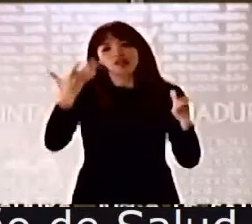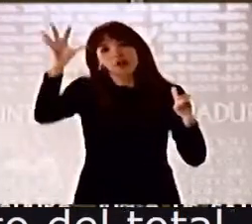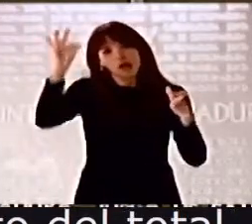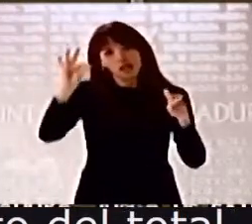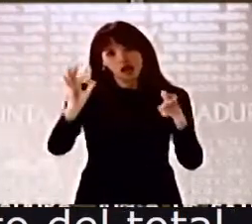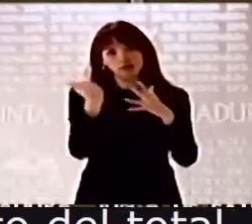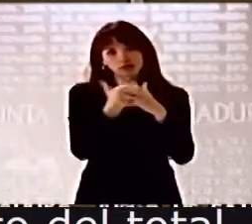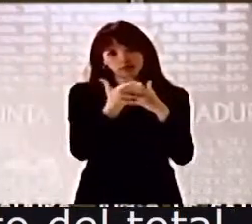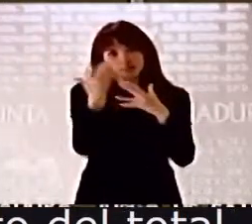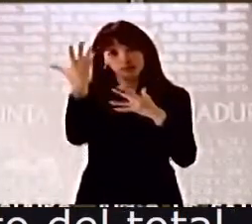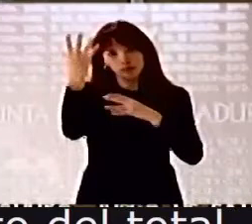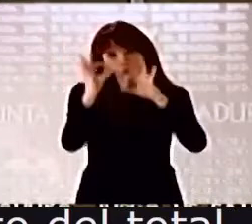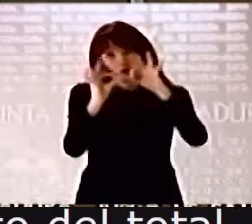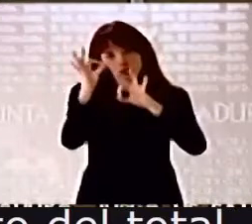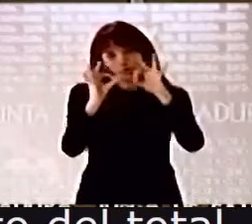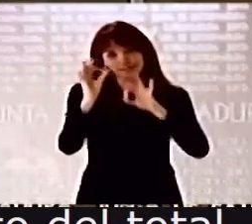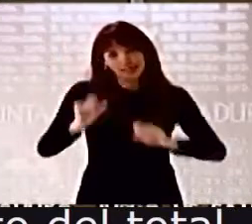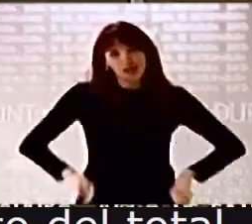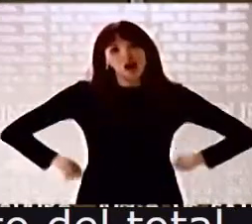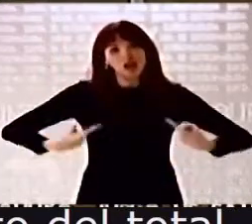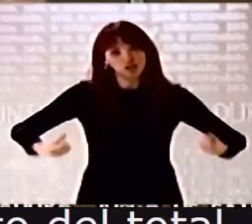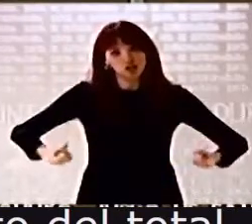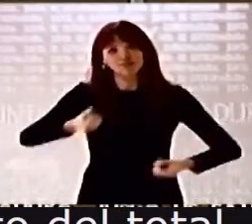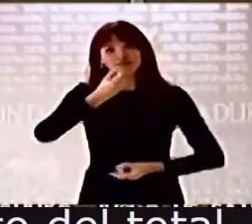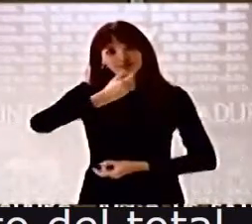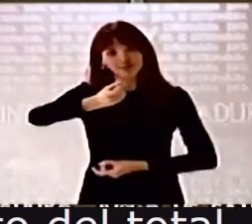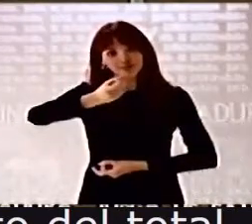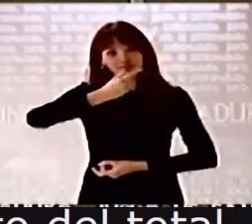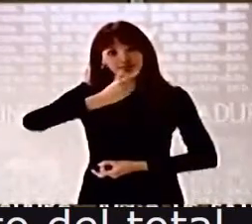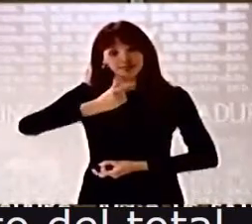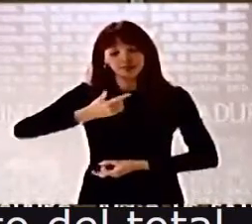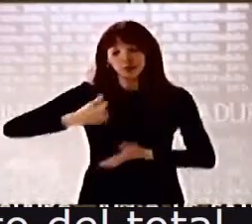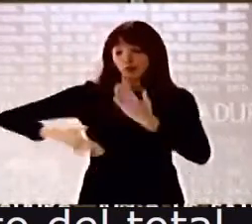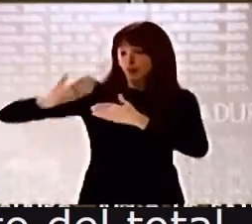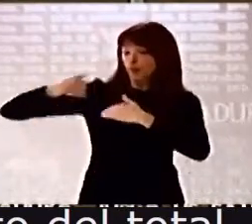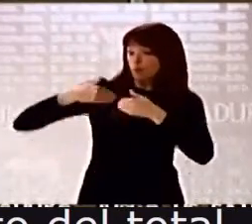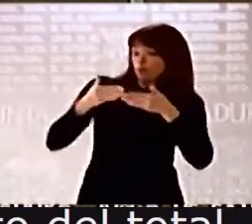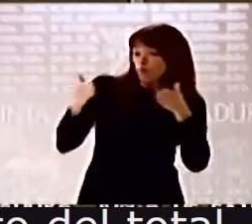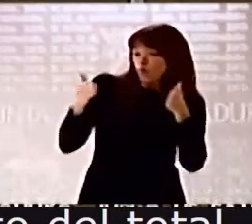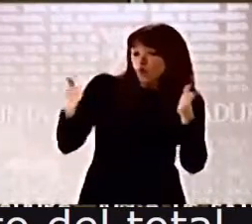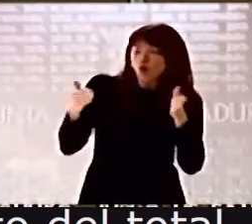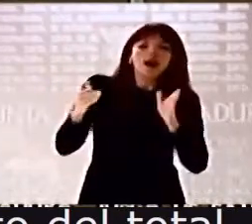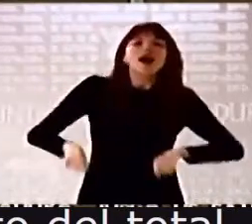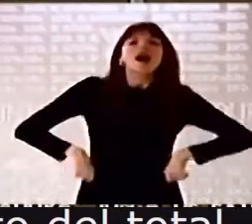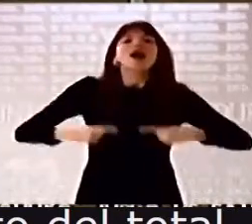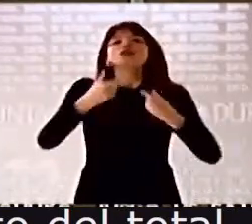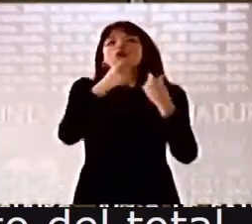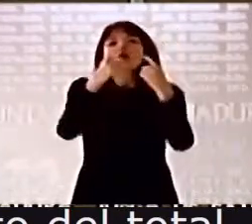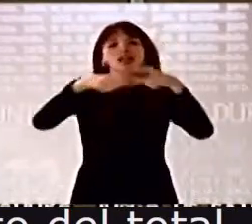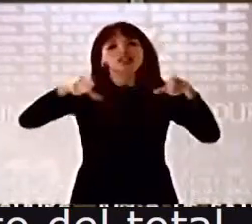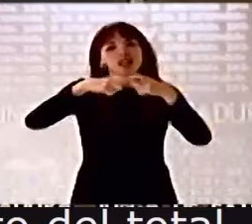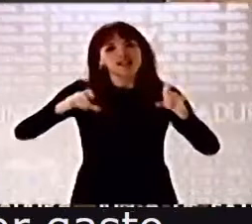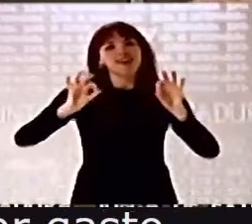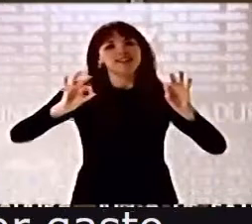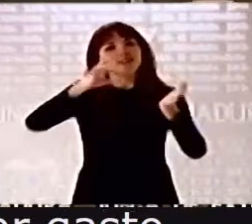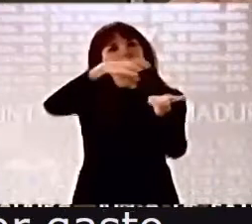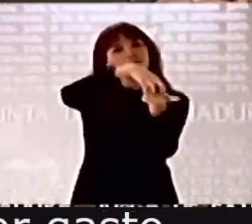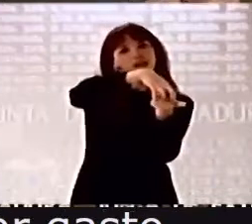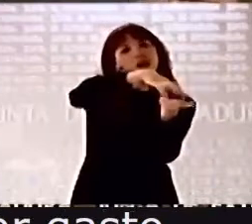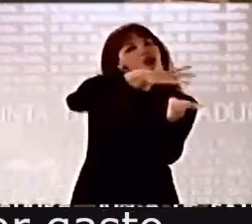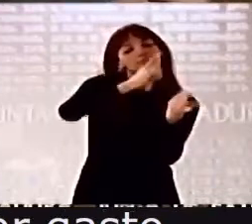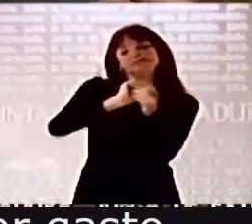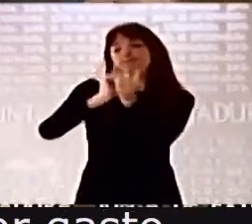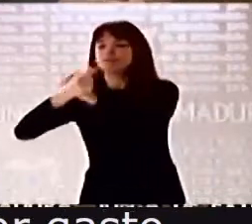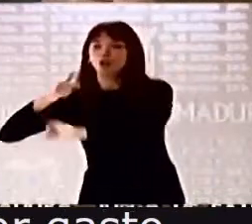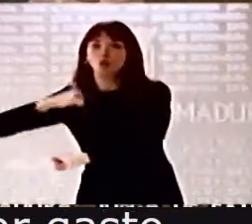Cuando iniciamos esta travesía, la mayor parte del gasto sanitario estaba en la receta, en los centros de salud. Ahora está en los hospitales, en los